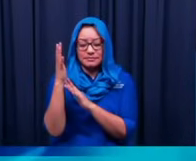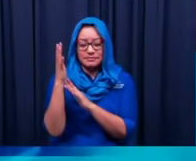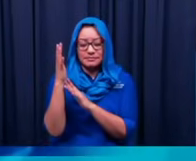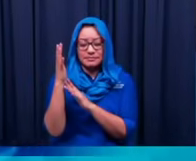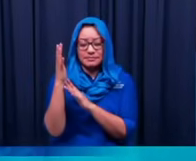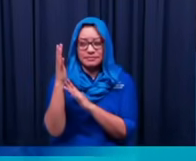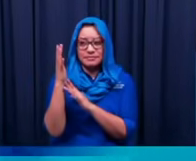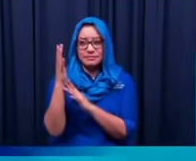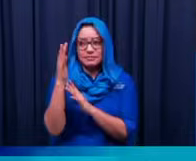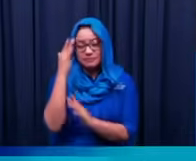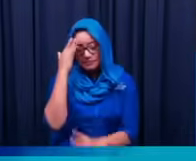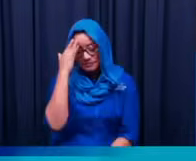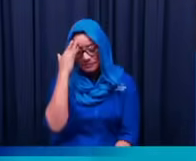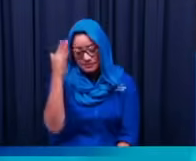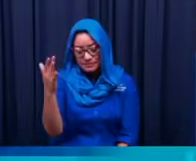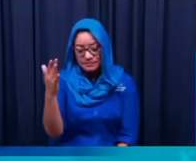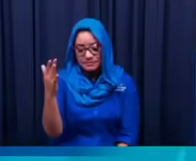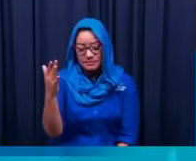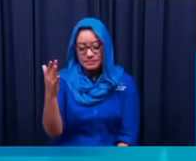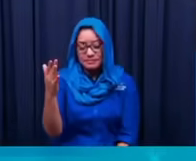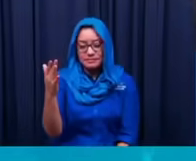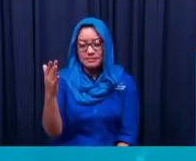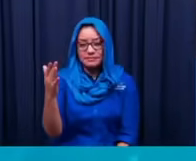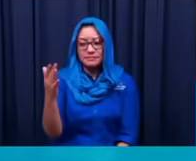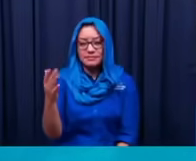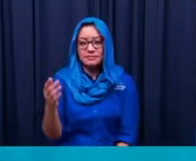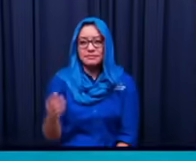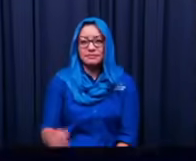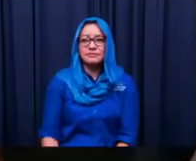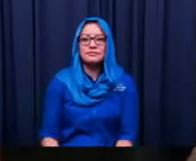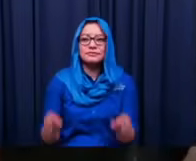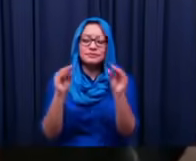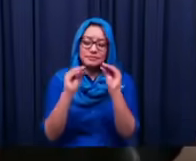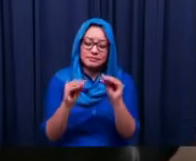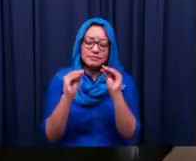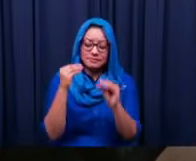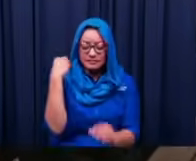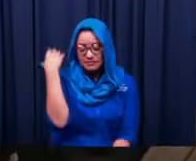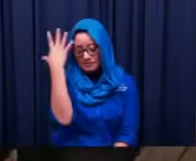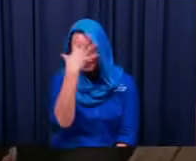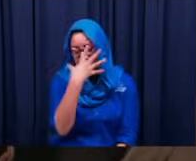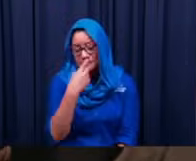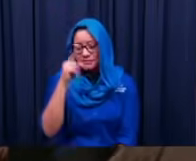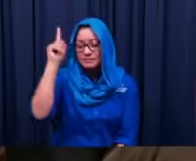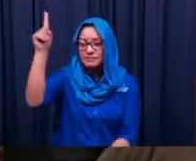Así es, Señor. Gracias, Padre, por esa conciencia tan preciosa y tan bella,